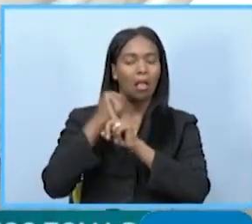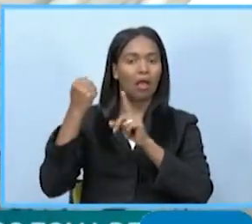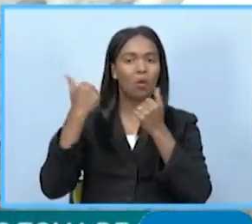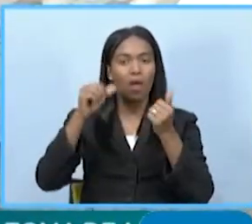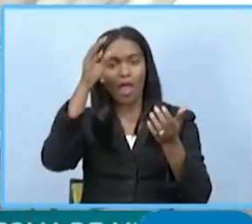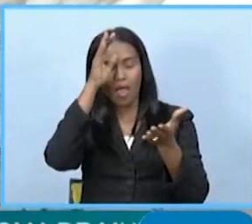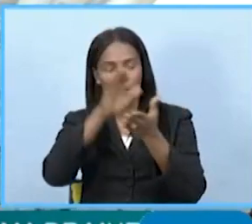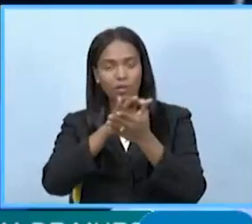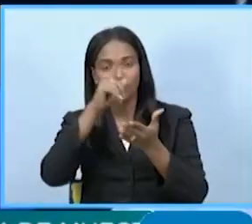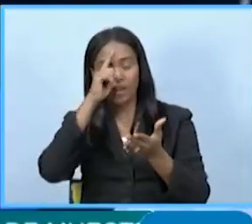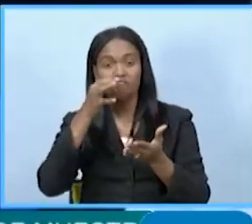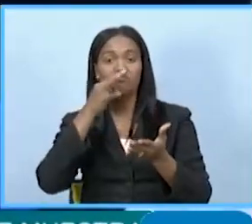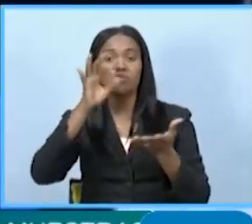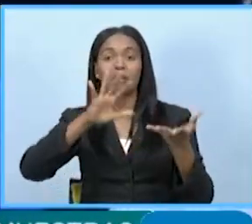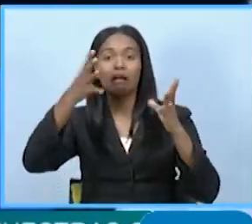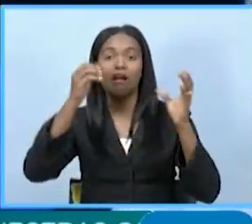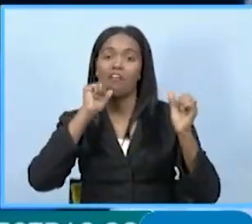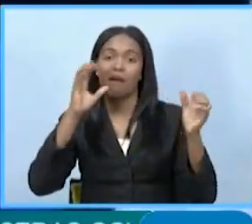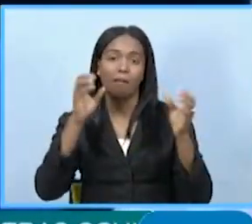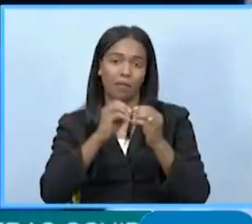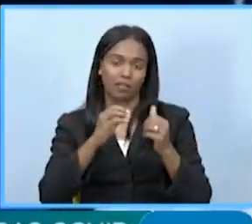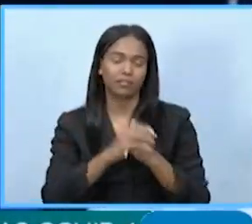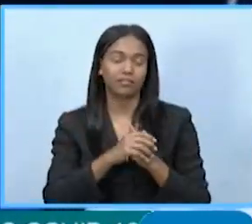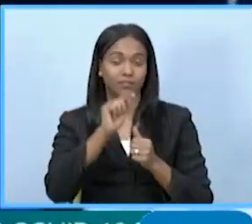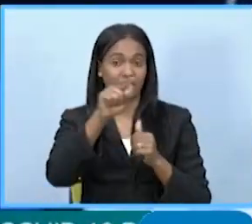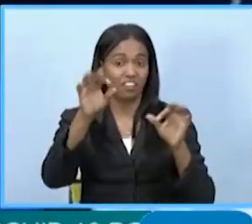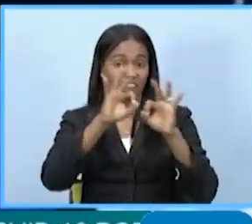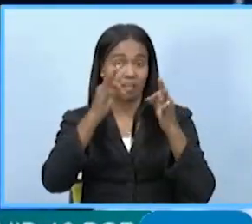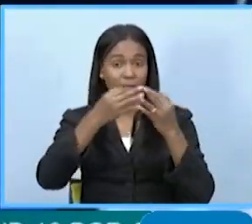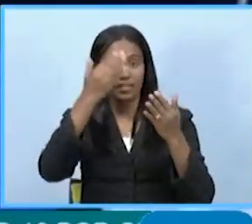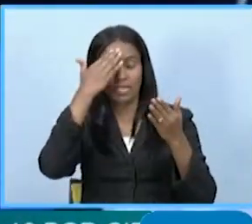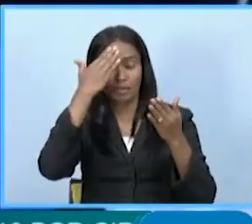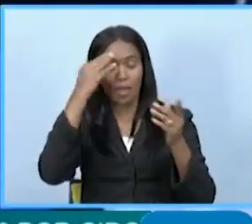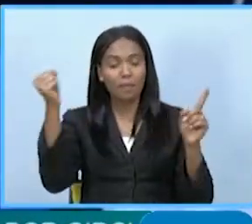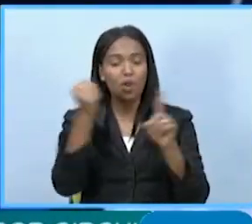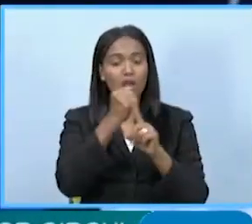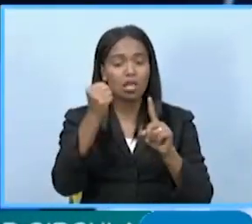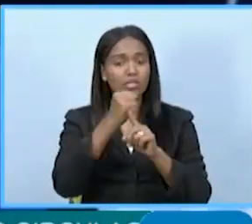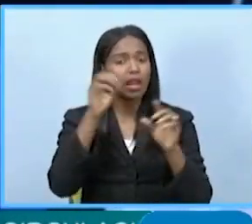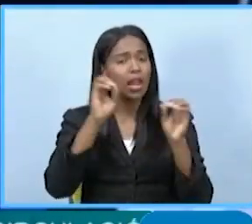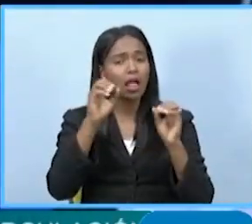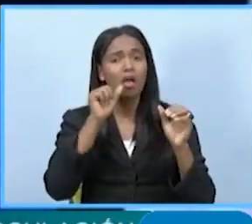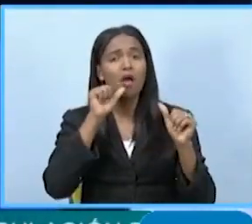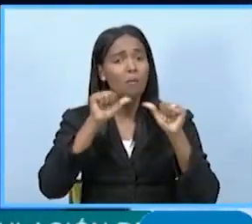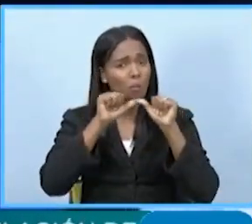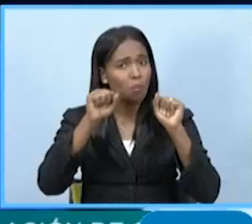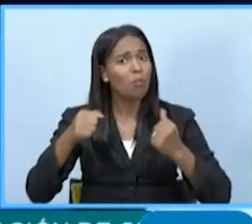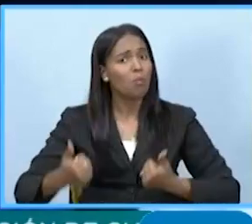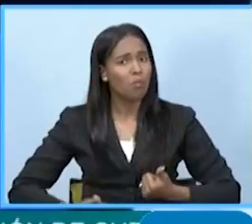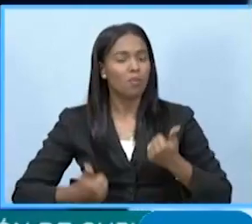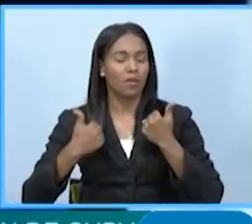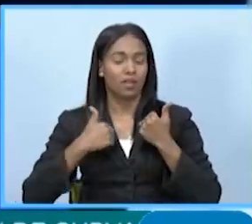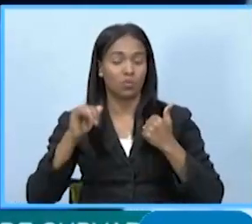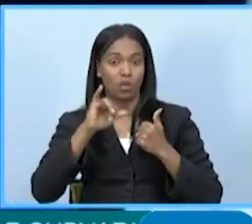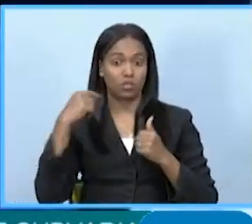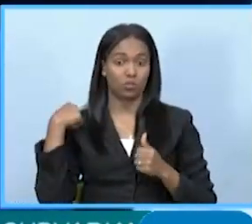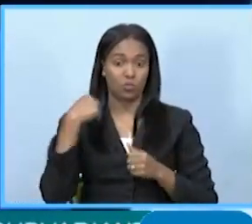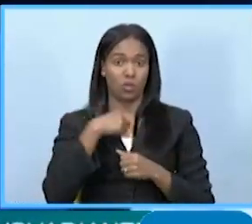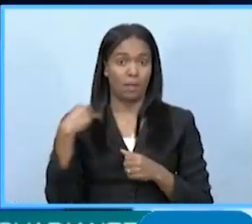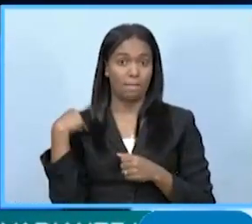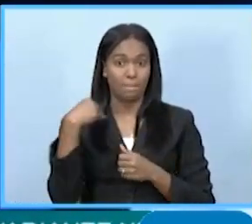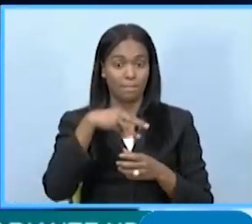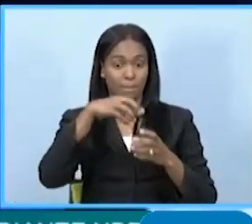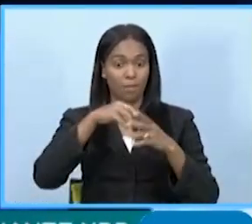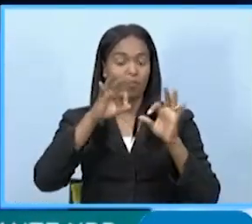evitar tragedias. Que la familia sepa que vivir sin violencia es posible y que todos, como miembros de una familia,